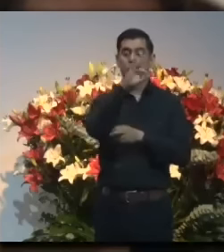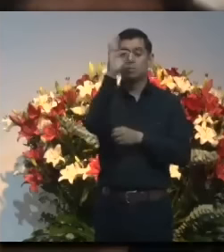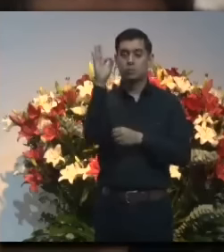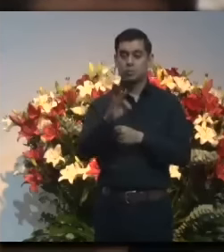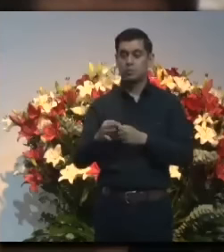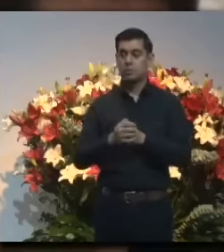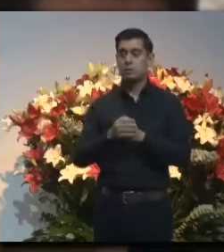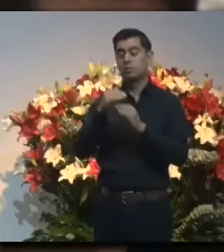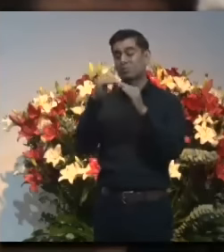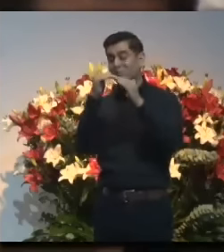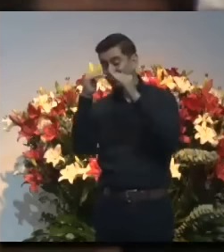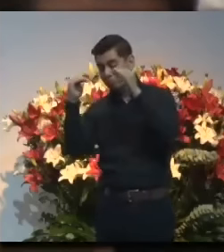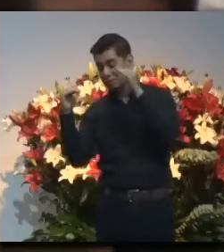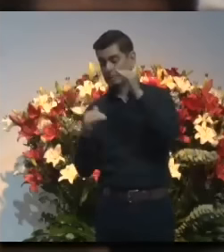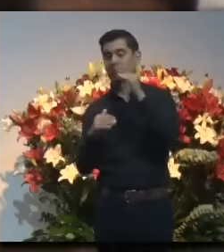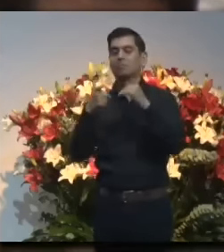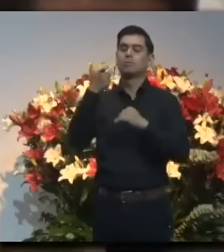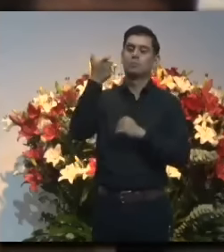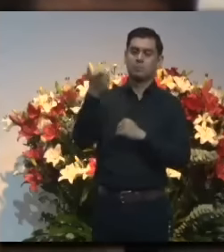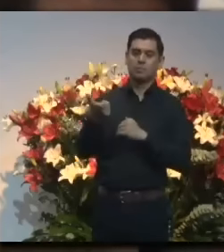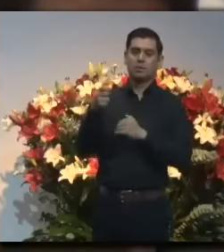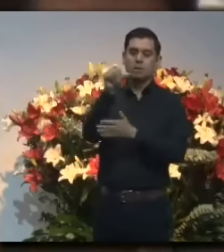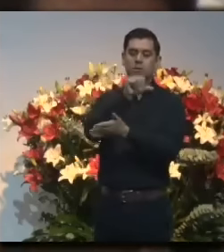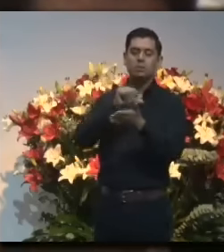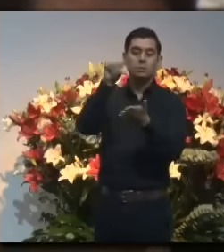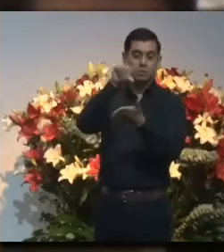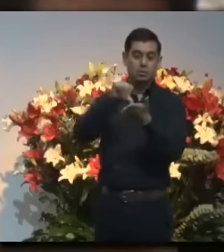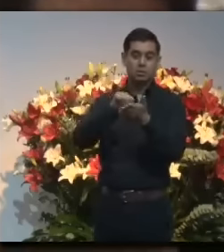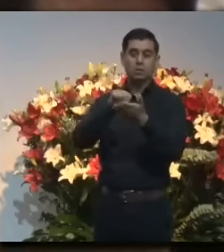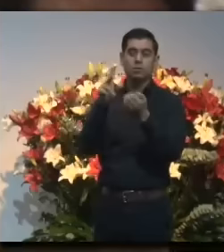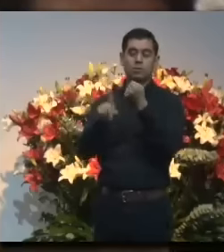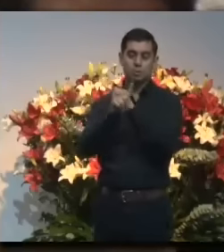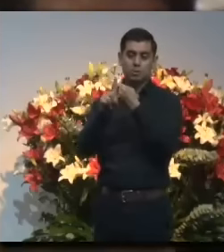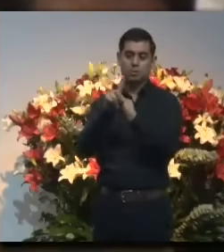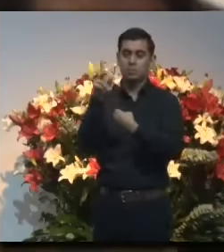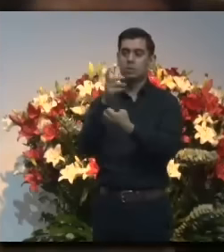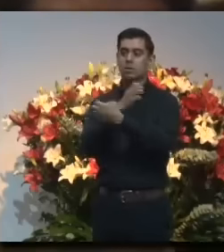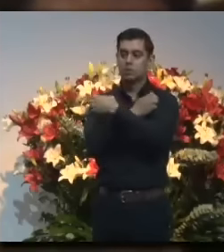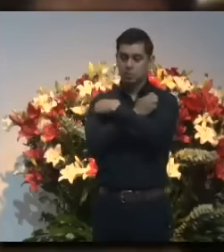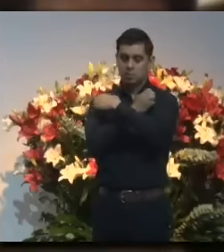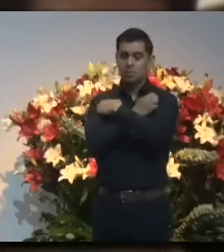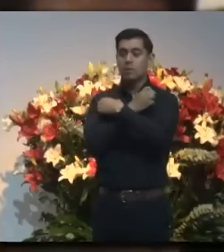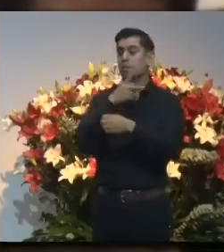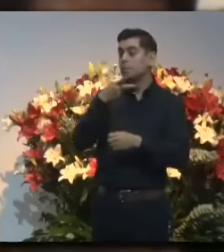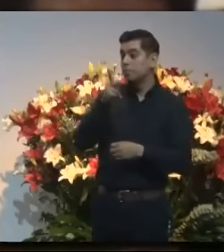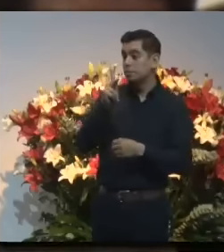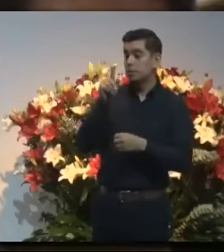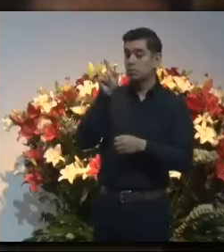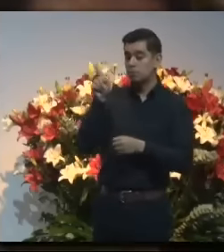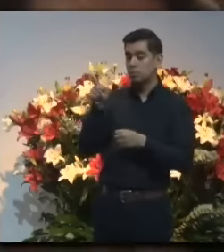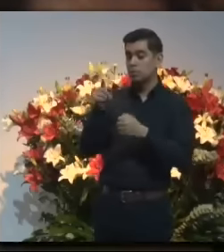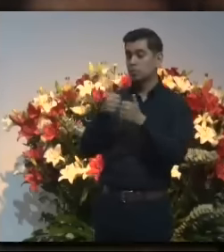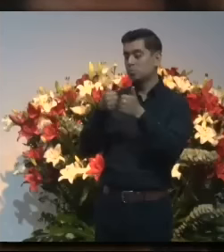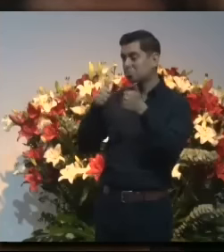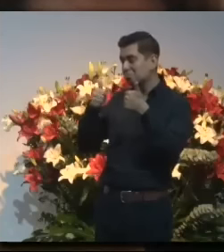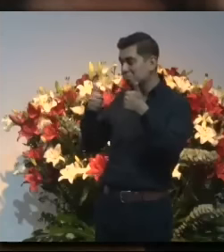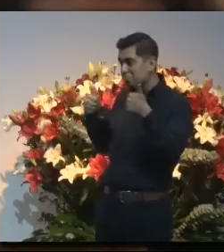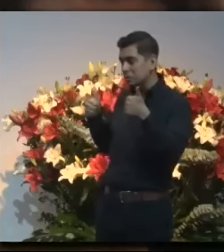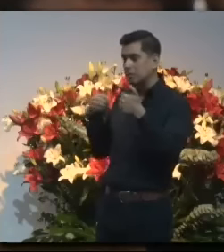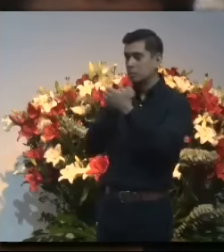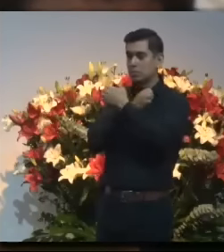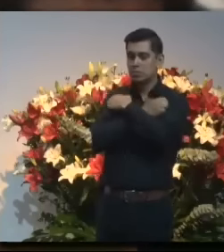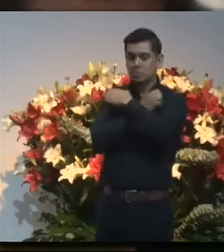Esta desigualdad económica se encuentra en el centro del problema del rezago educativo en nuestro país. Sin embargo, tú propones incorporar una